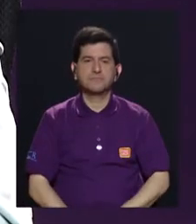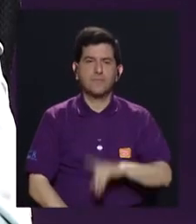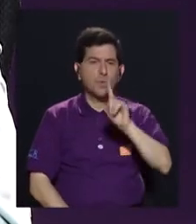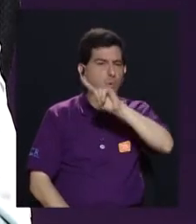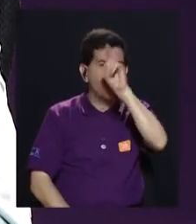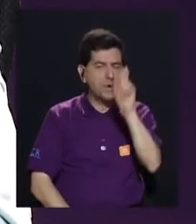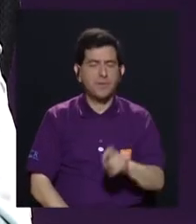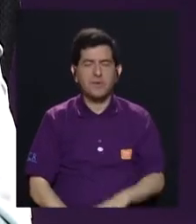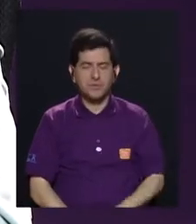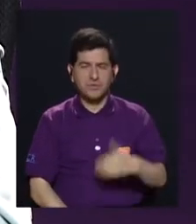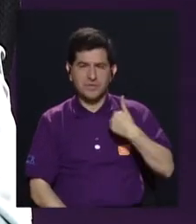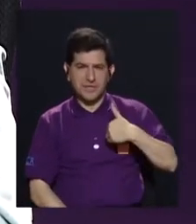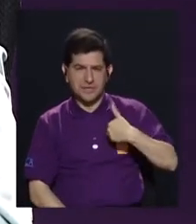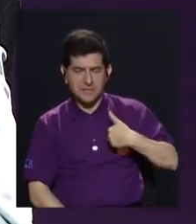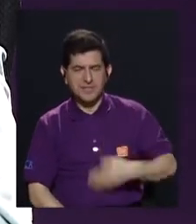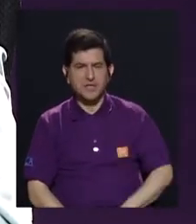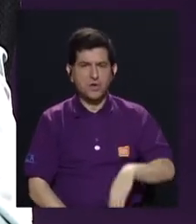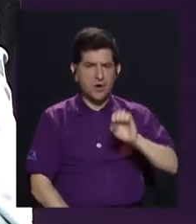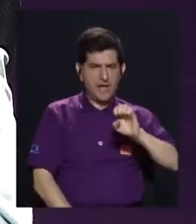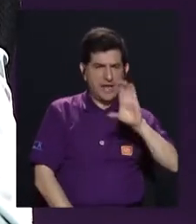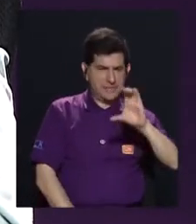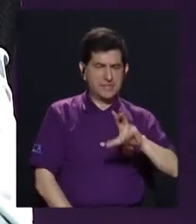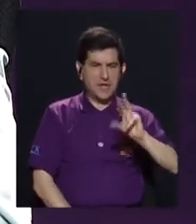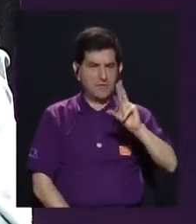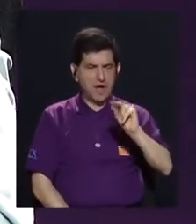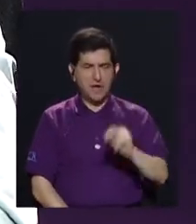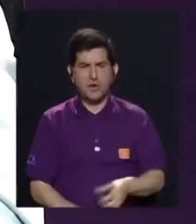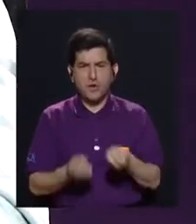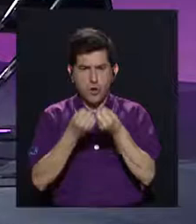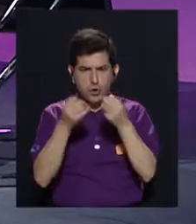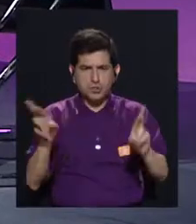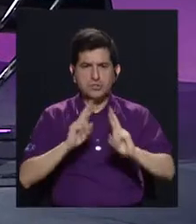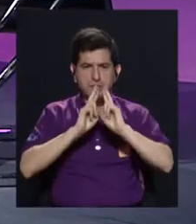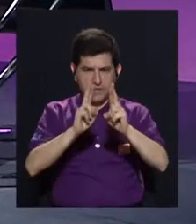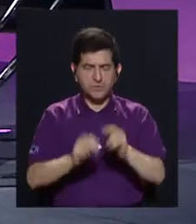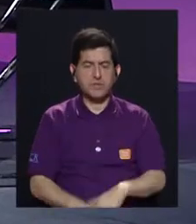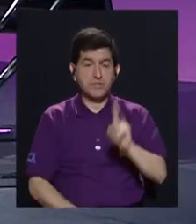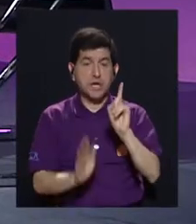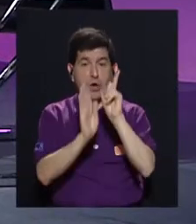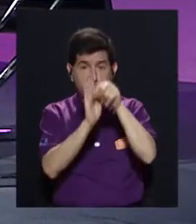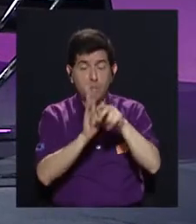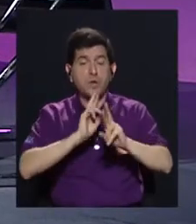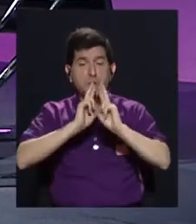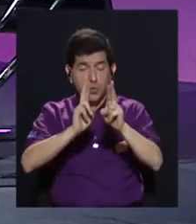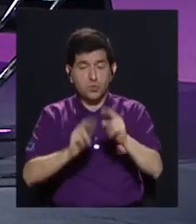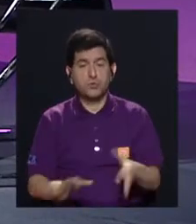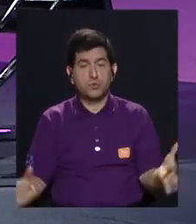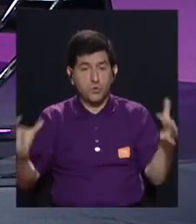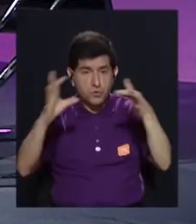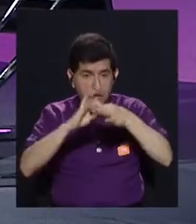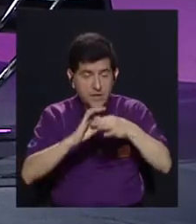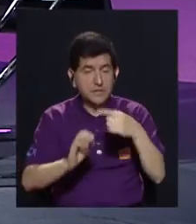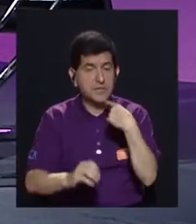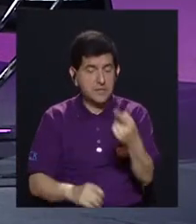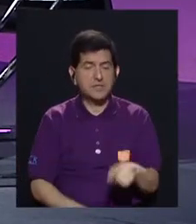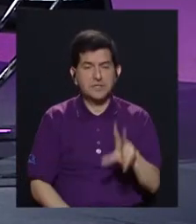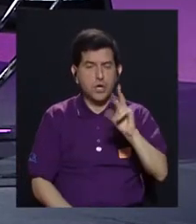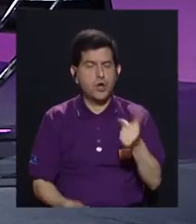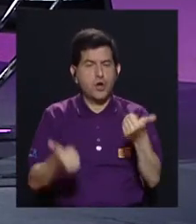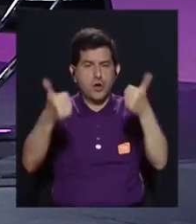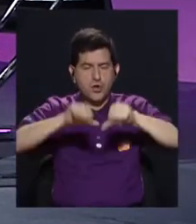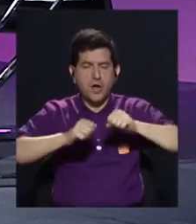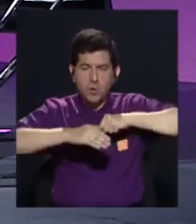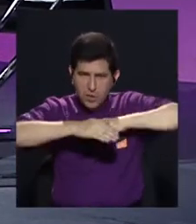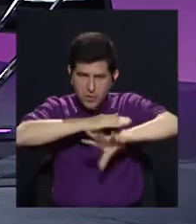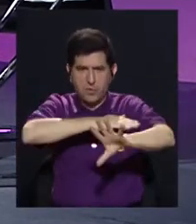pregunta de don esteban que creo que no debe quedar en el vacío un minutito para que se la contestemos es en relación a que él dice que no está de acuerdo con